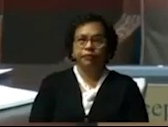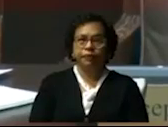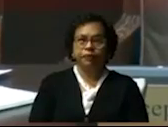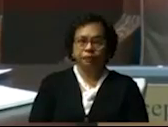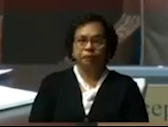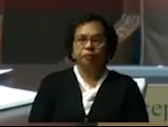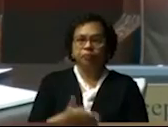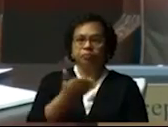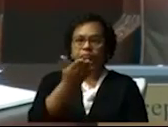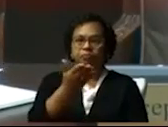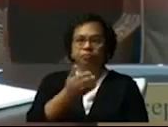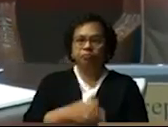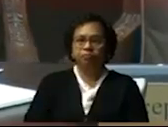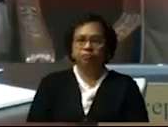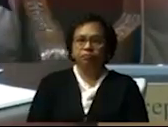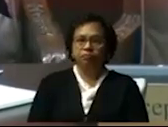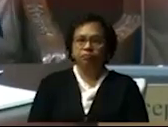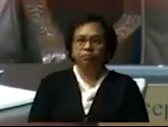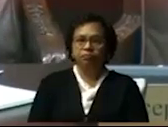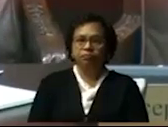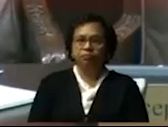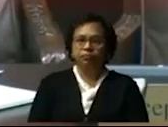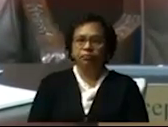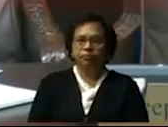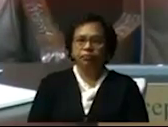Entonces, Napoleón López.